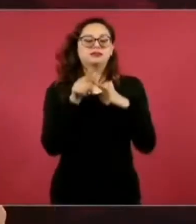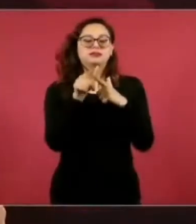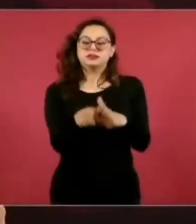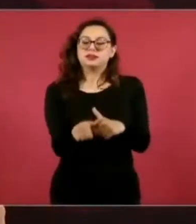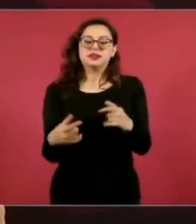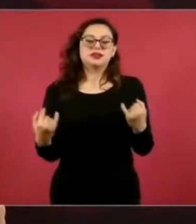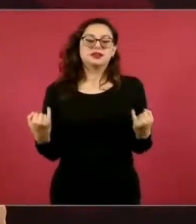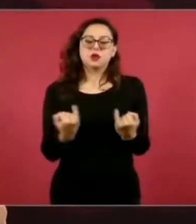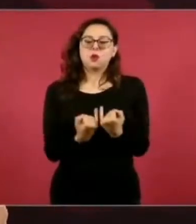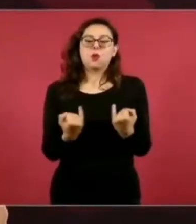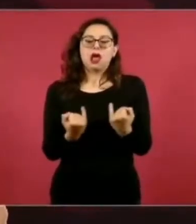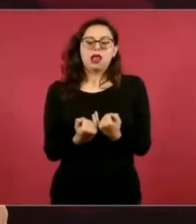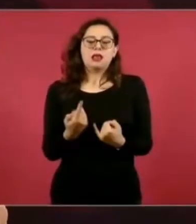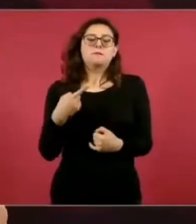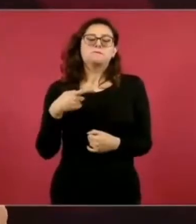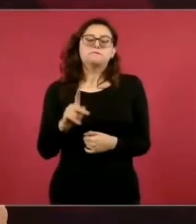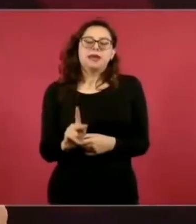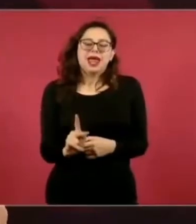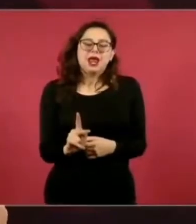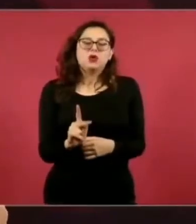son un poco más diplomáticos,